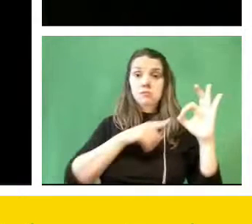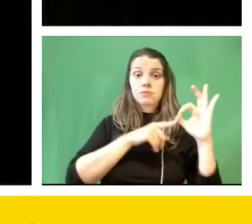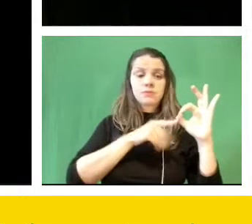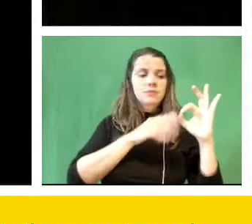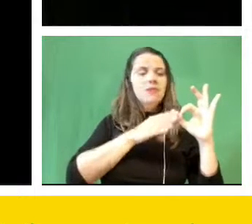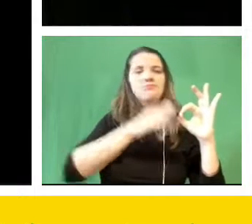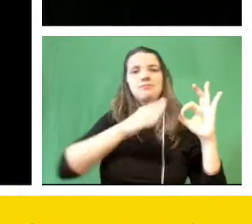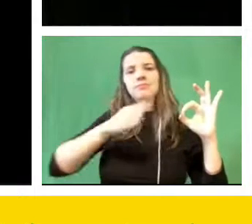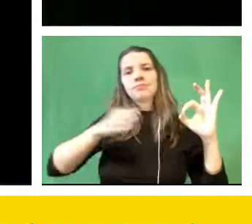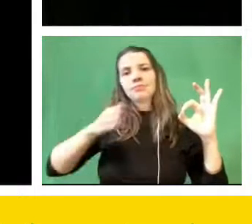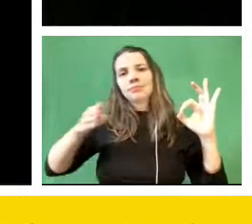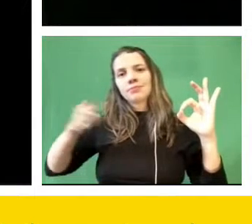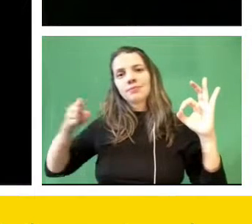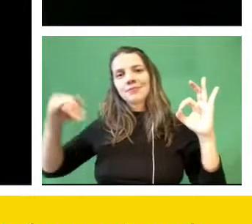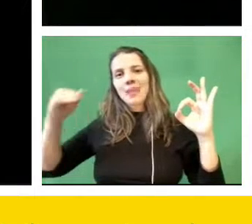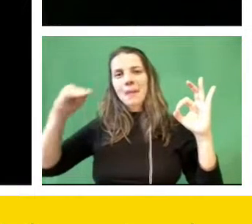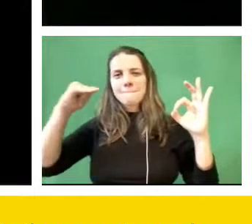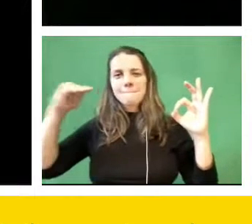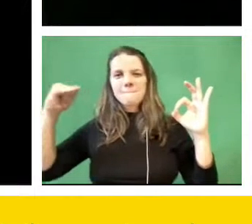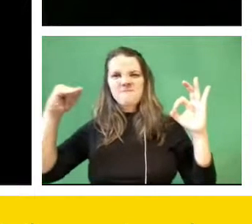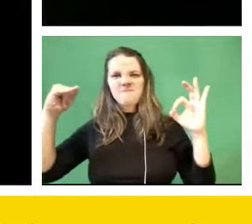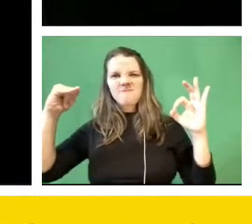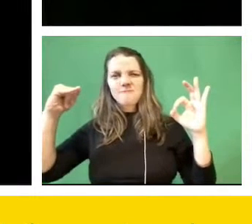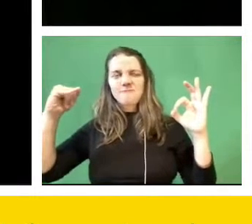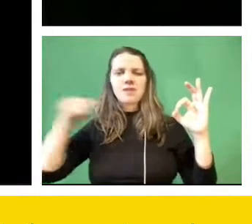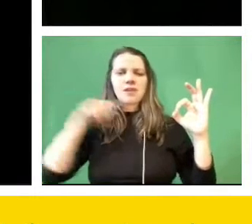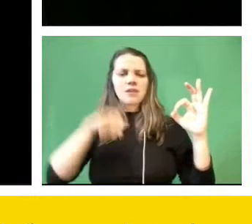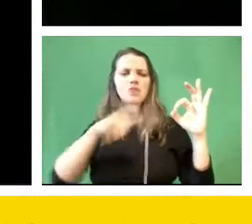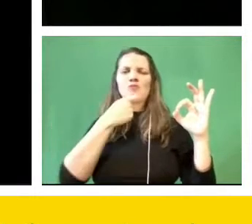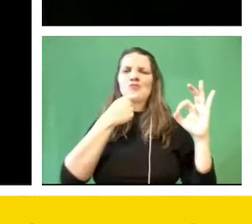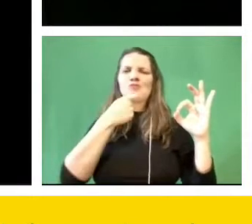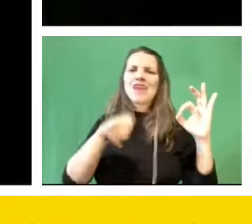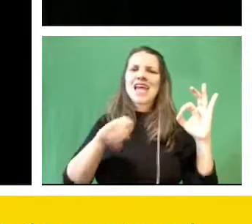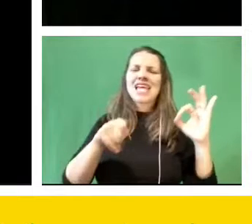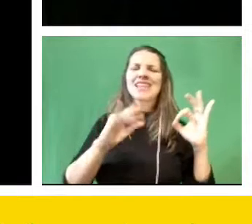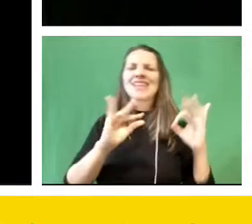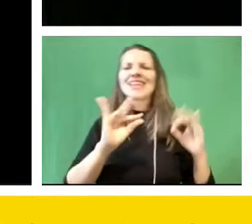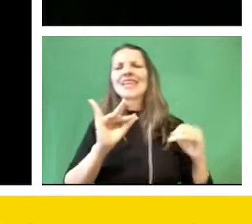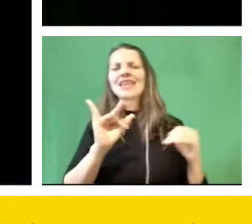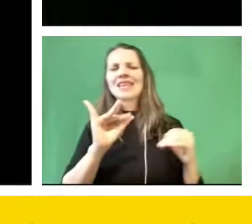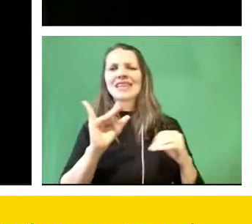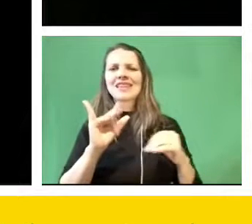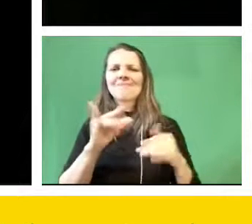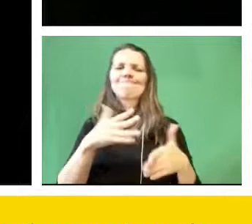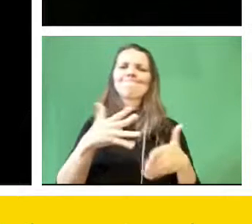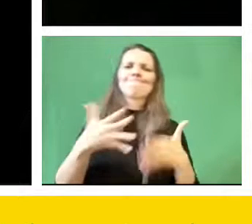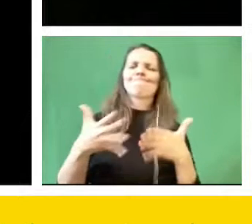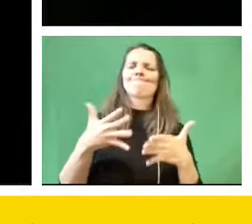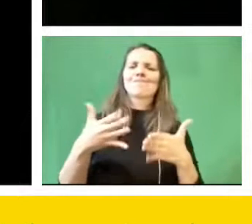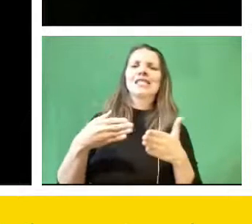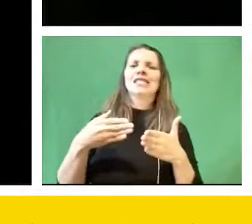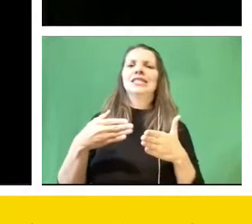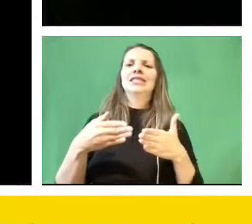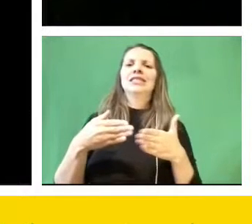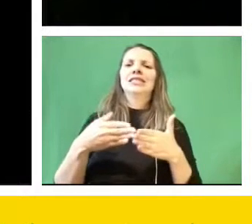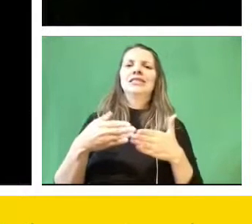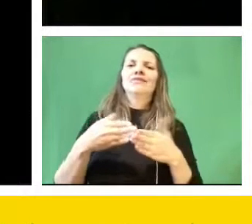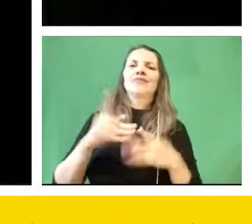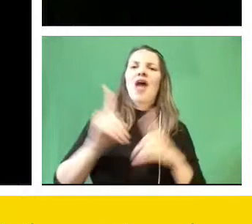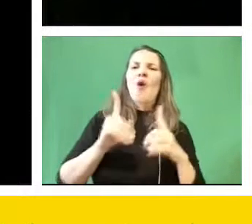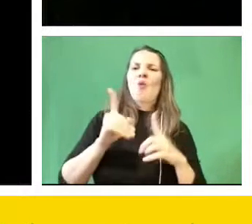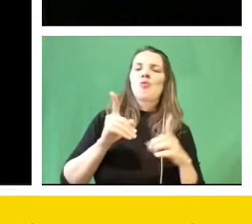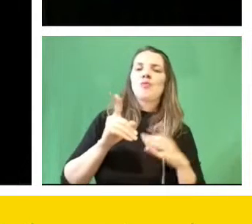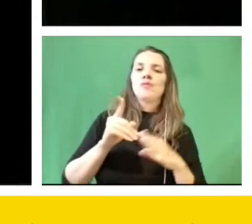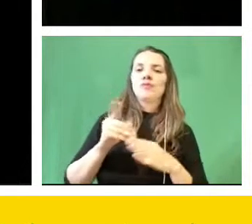encontraban de pronto espacios que generaban dificultad en su relación de usuario-espacio,